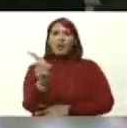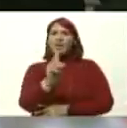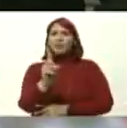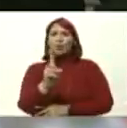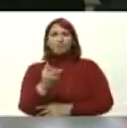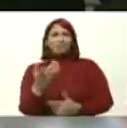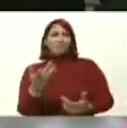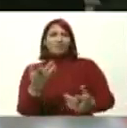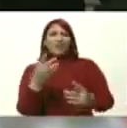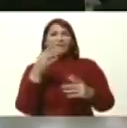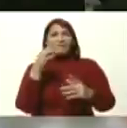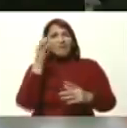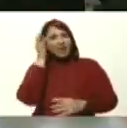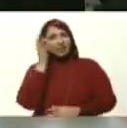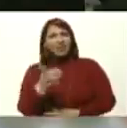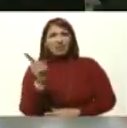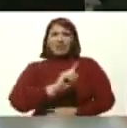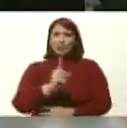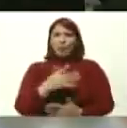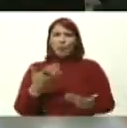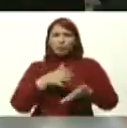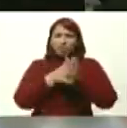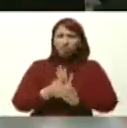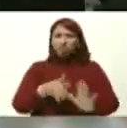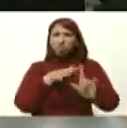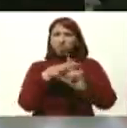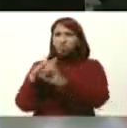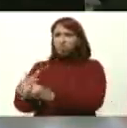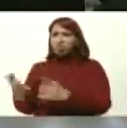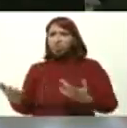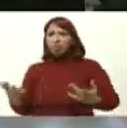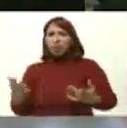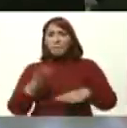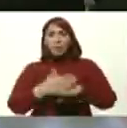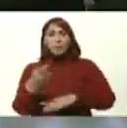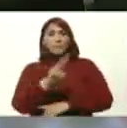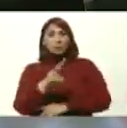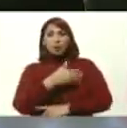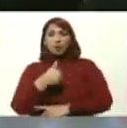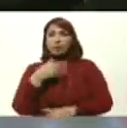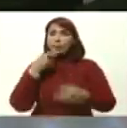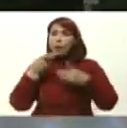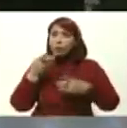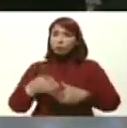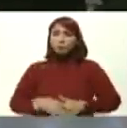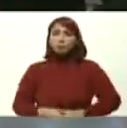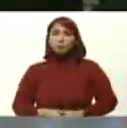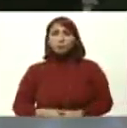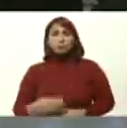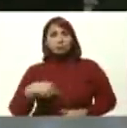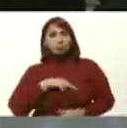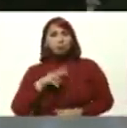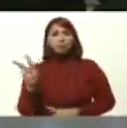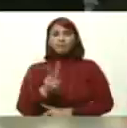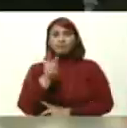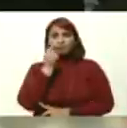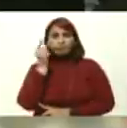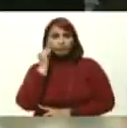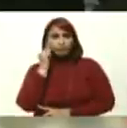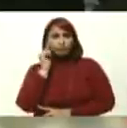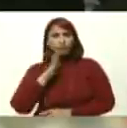estorben, no dañen, no ataquen. Porque Venezuela quiere diálogo. Y los venezolanos